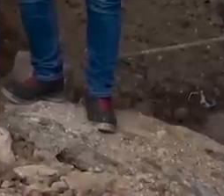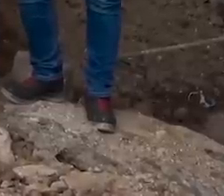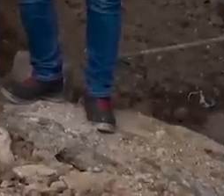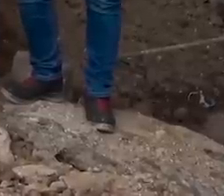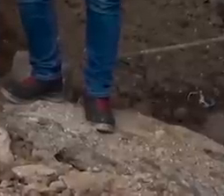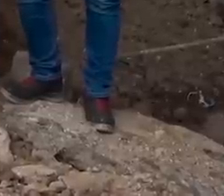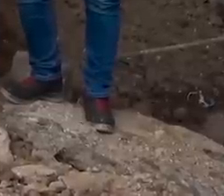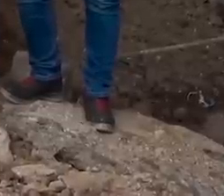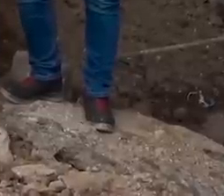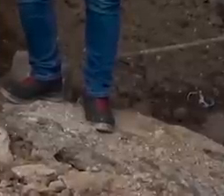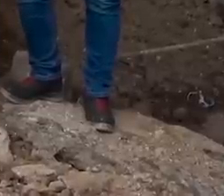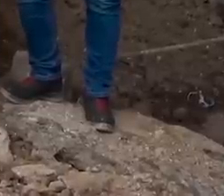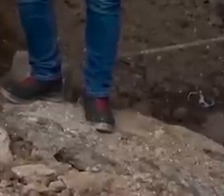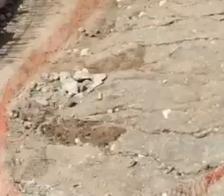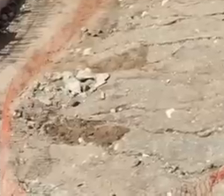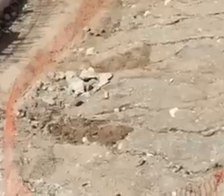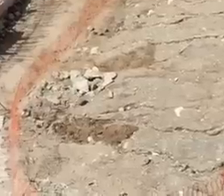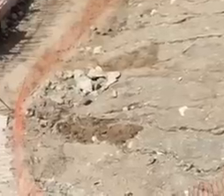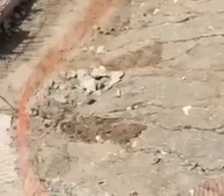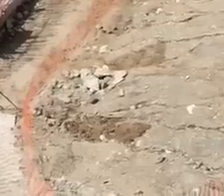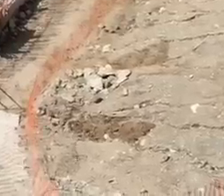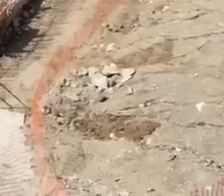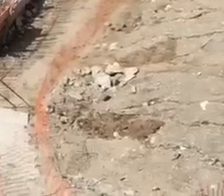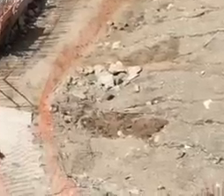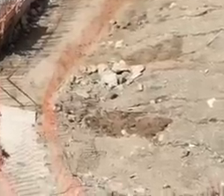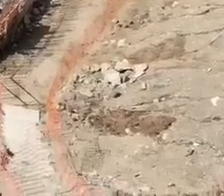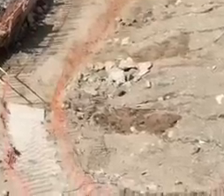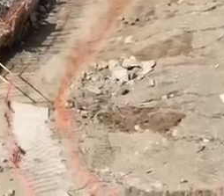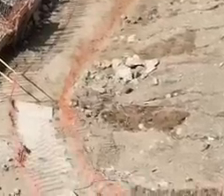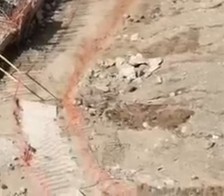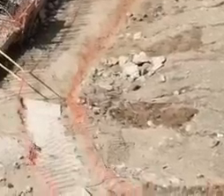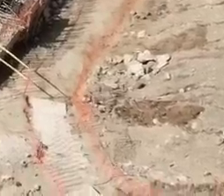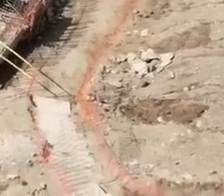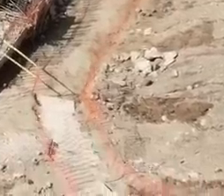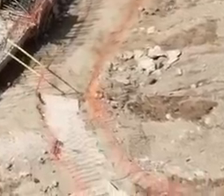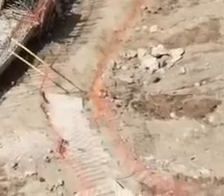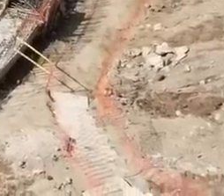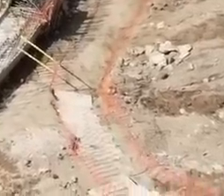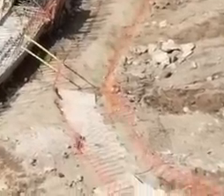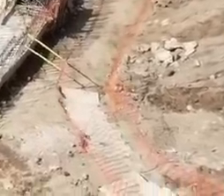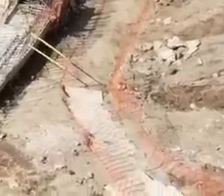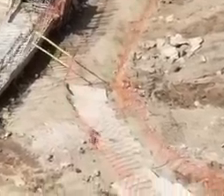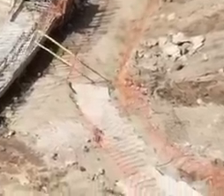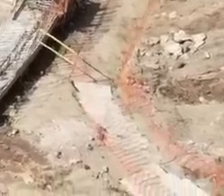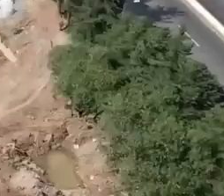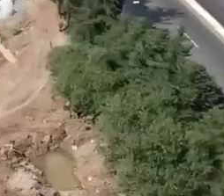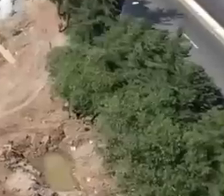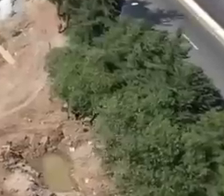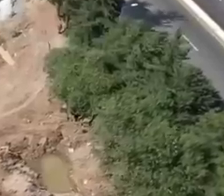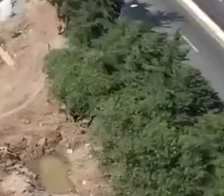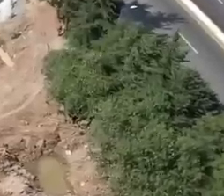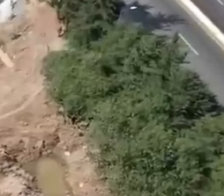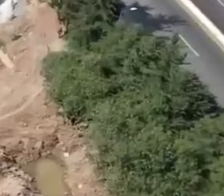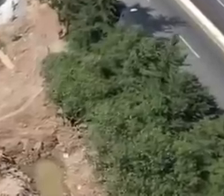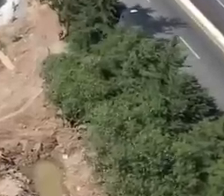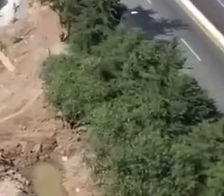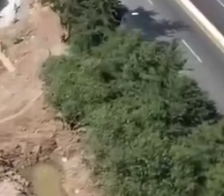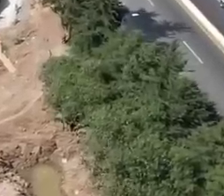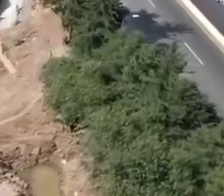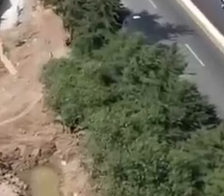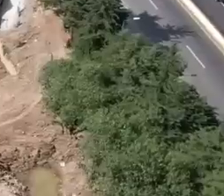hacemos conjuntamente con el alcalde de Coajimalpa. Fue lo que dijo la jefa de gobierno en el evento